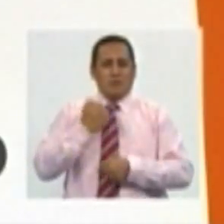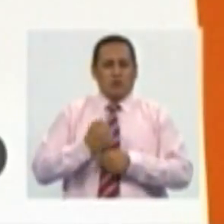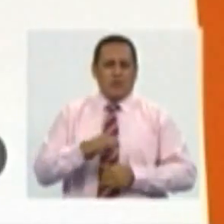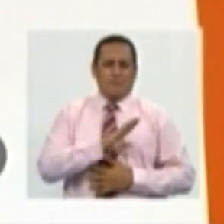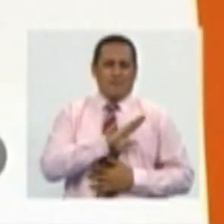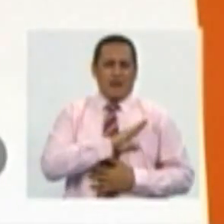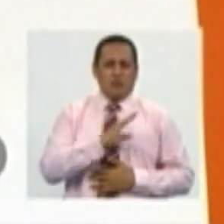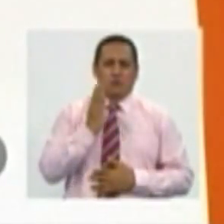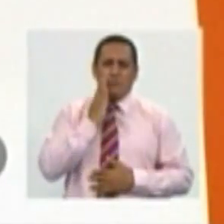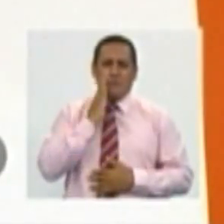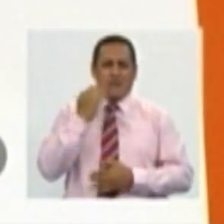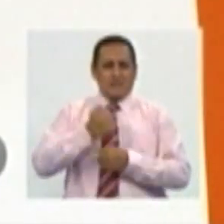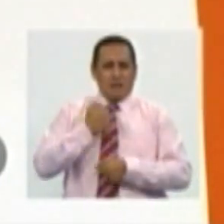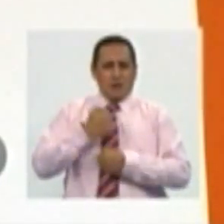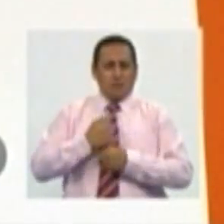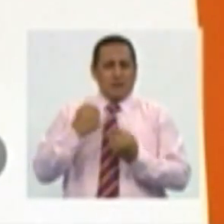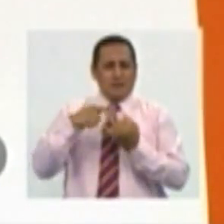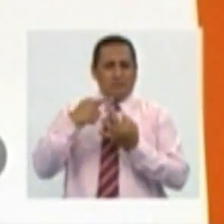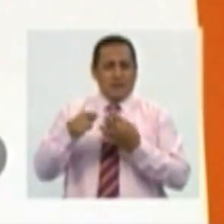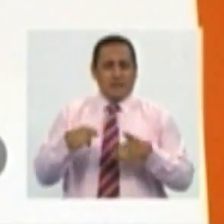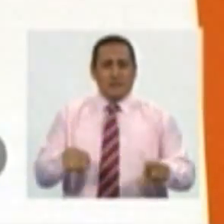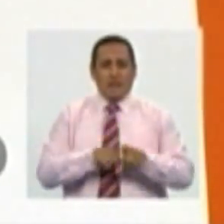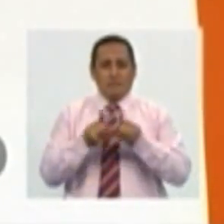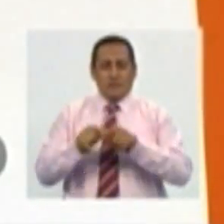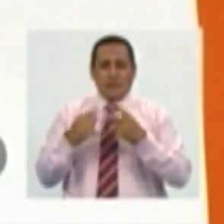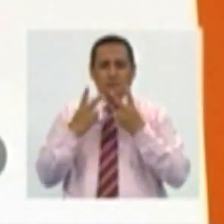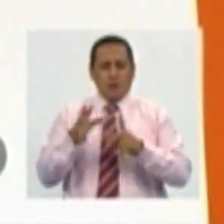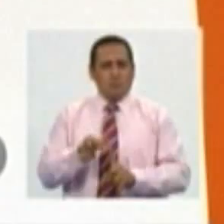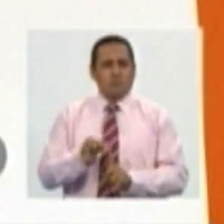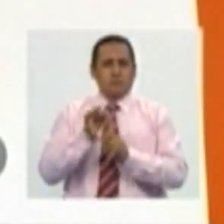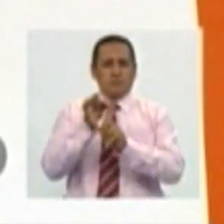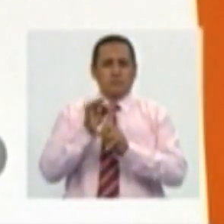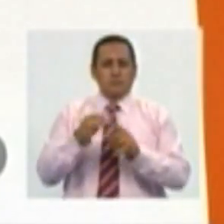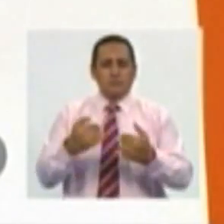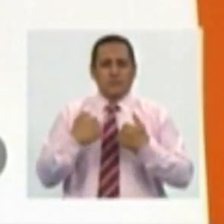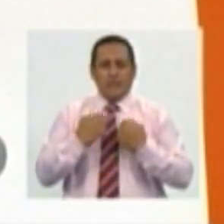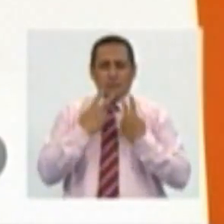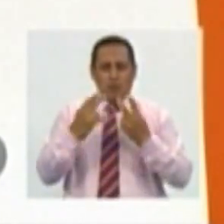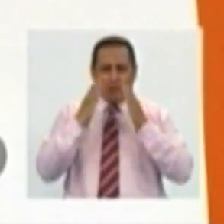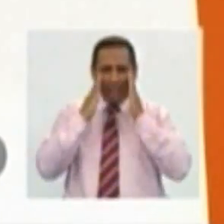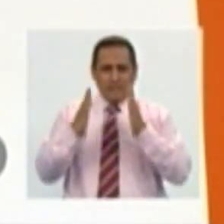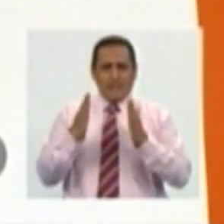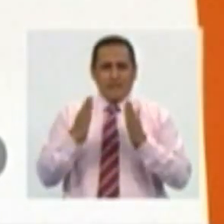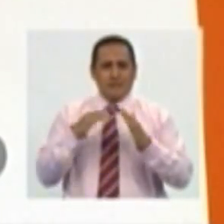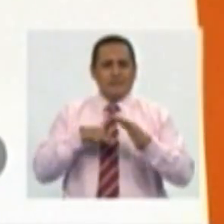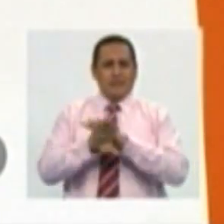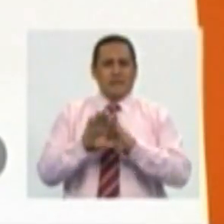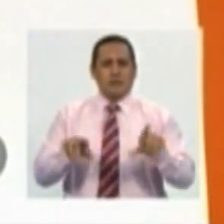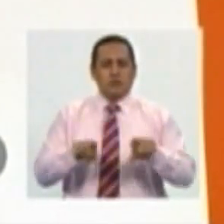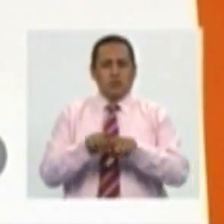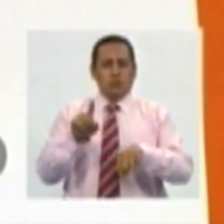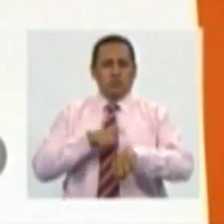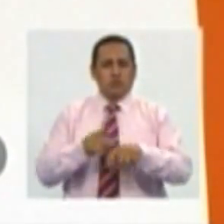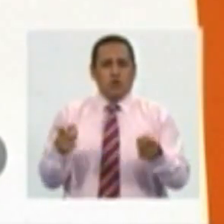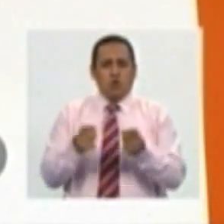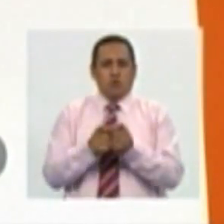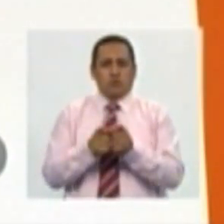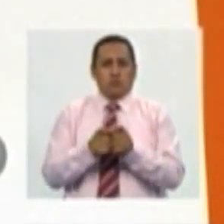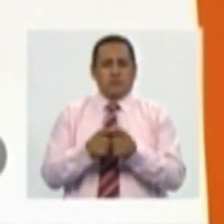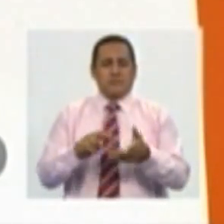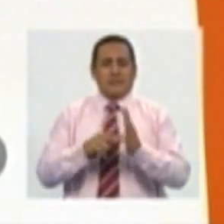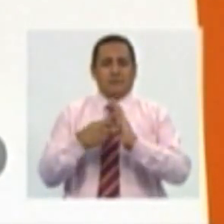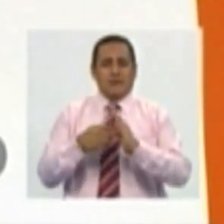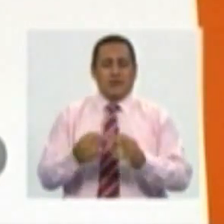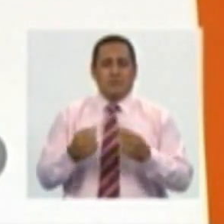de hostilidad contra una madre trabajadora, en esos casos también es un tema de prioridad y tenemos que atenderlo en el menor plazo